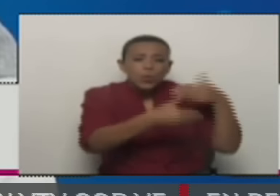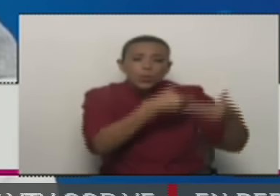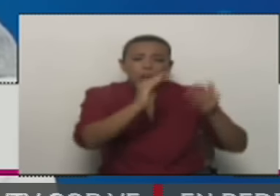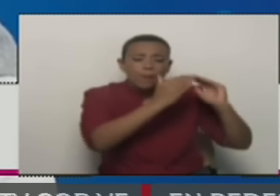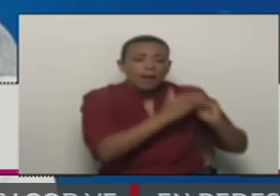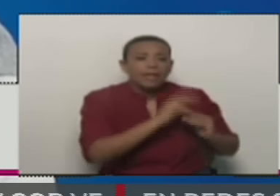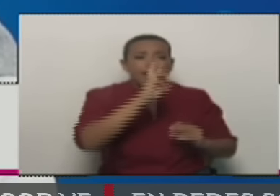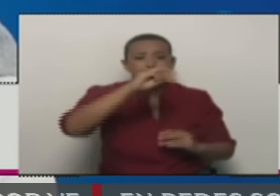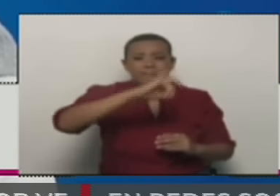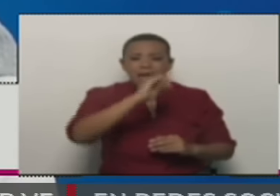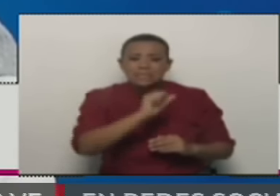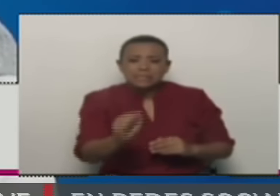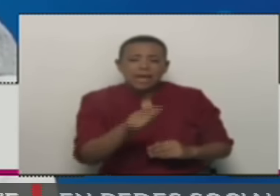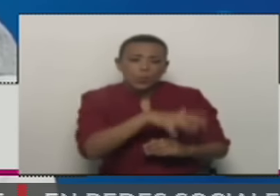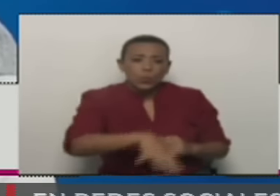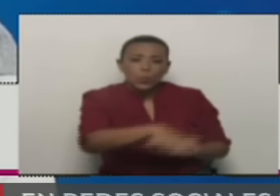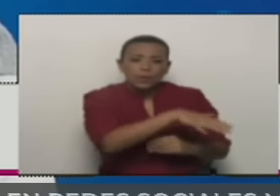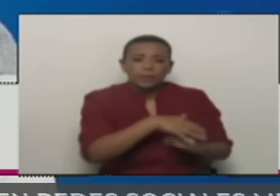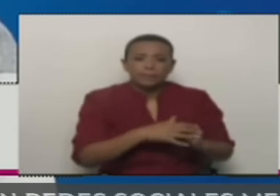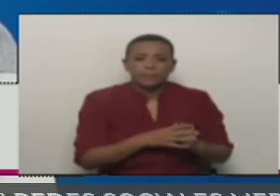Maisal, estamos em